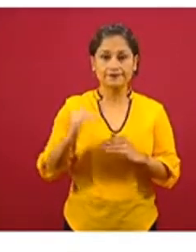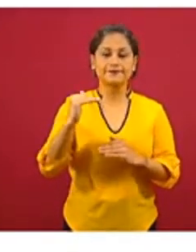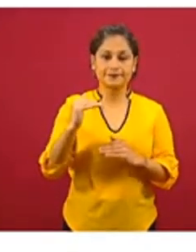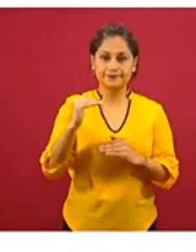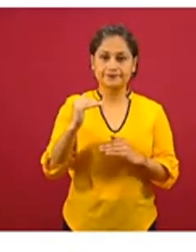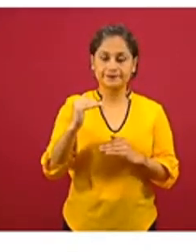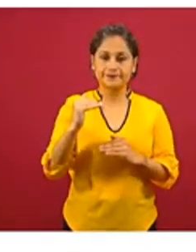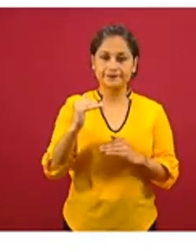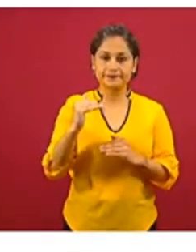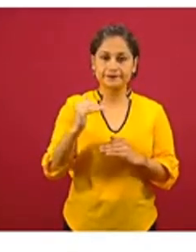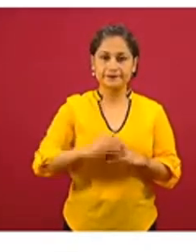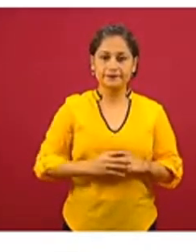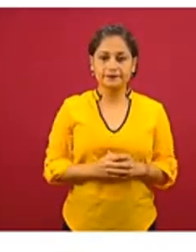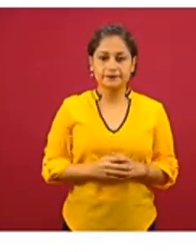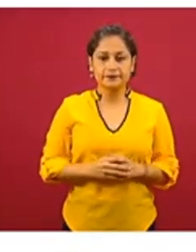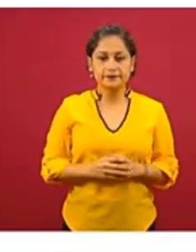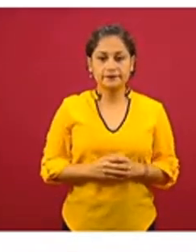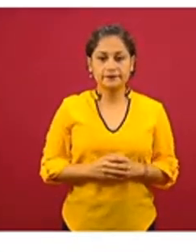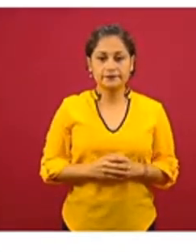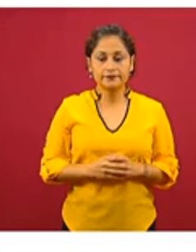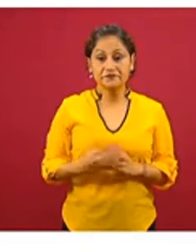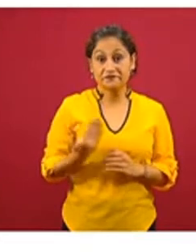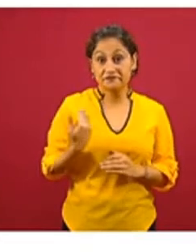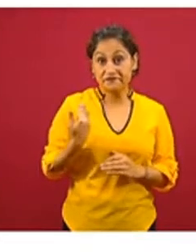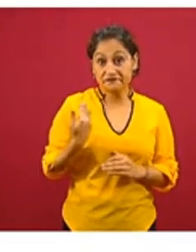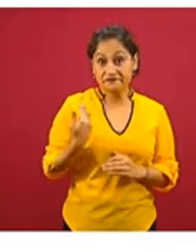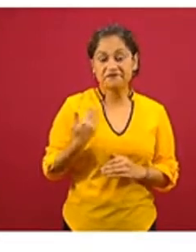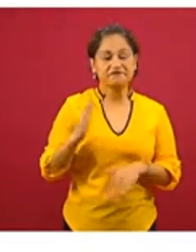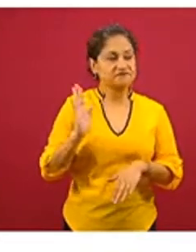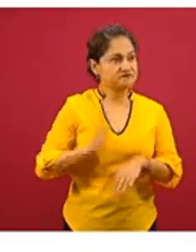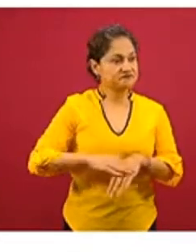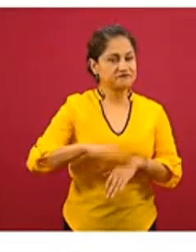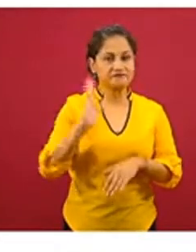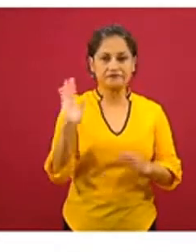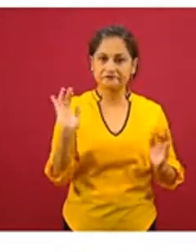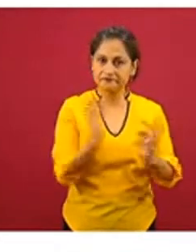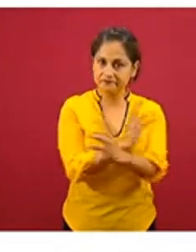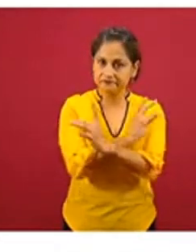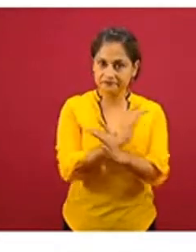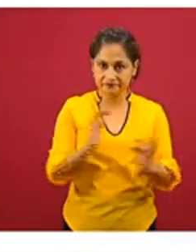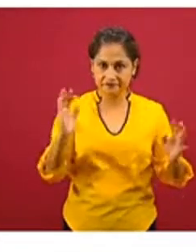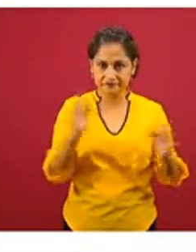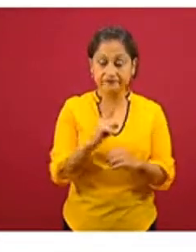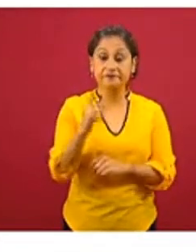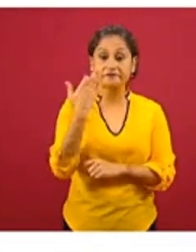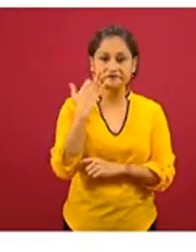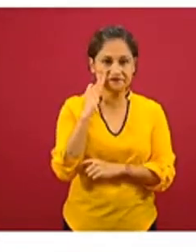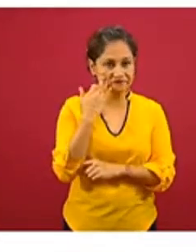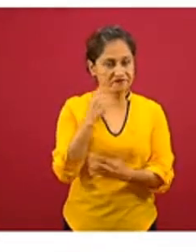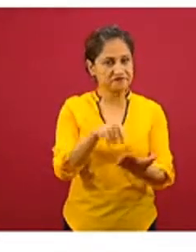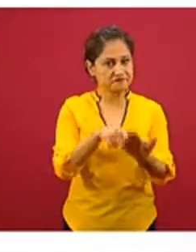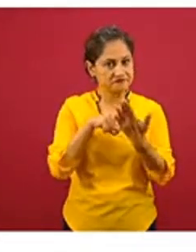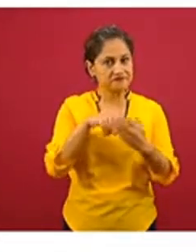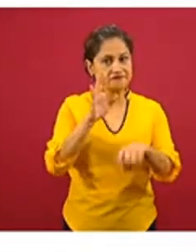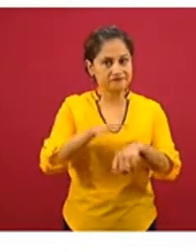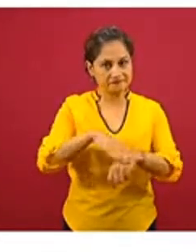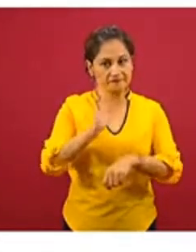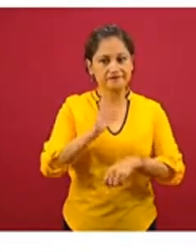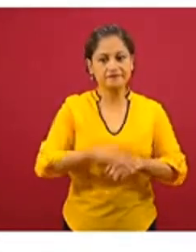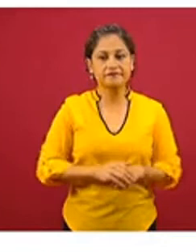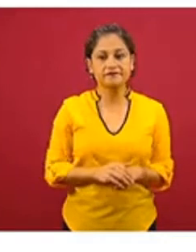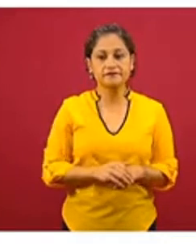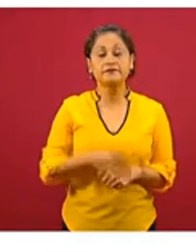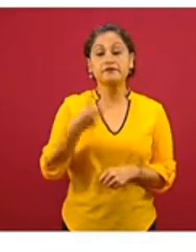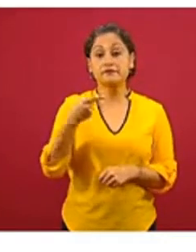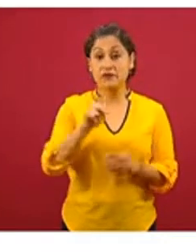movilidades superiores en últimos días, sobre todo también los usuarios de Facebook. Sin embargo, también los usuarios